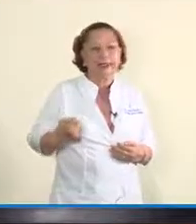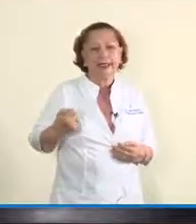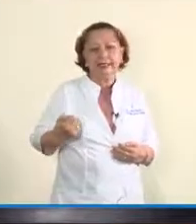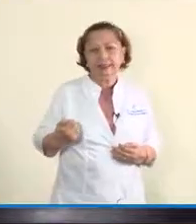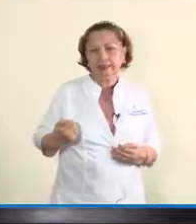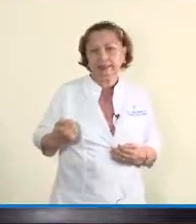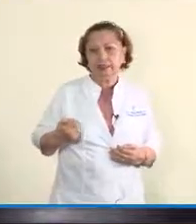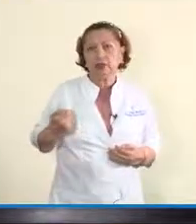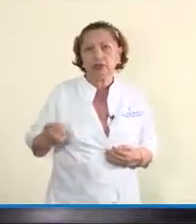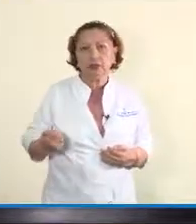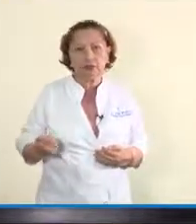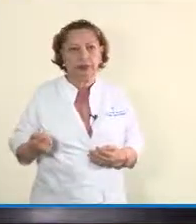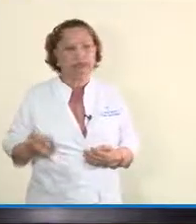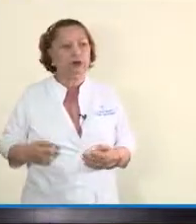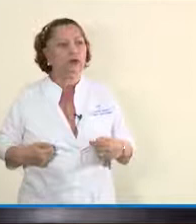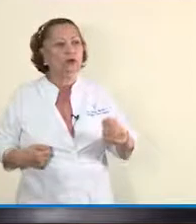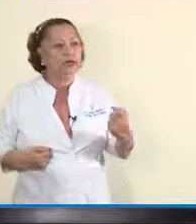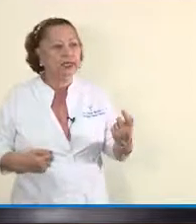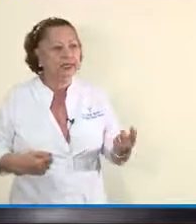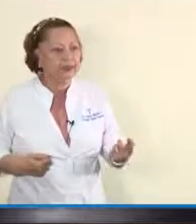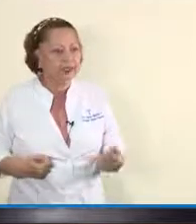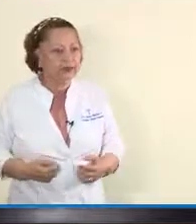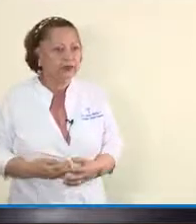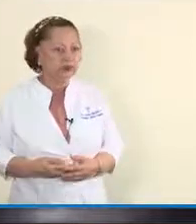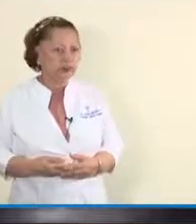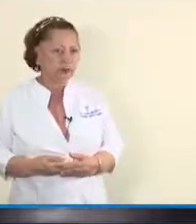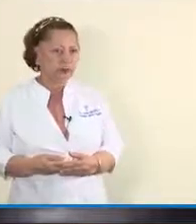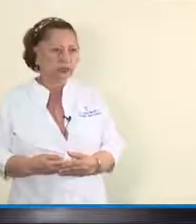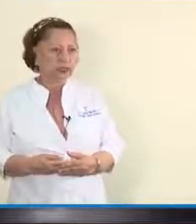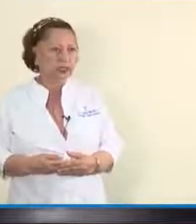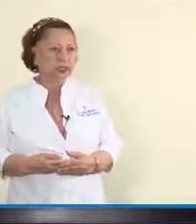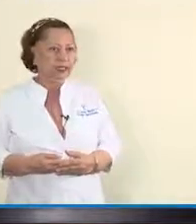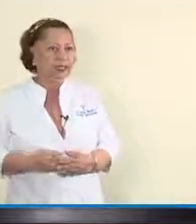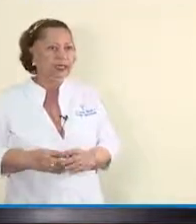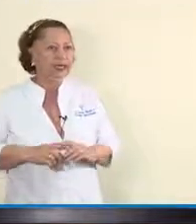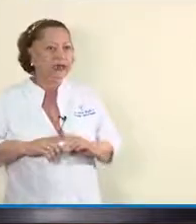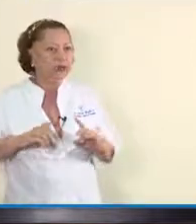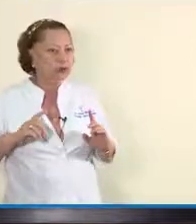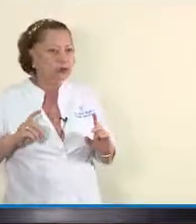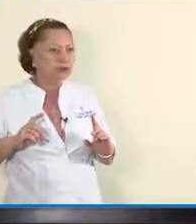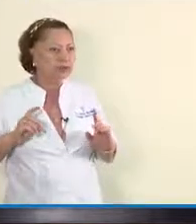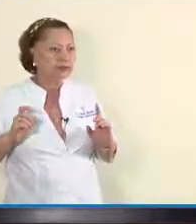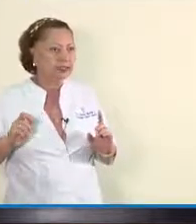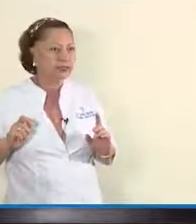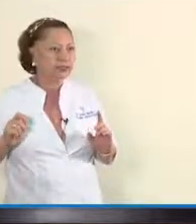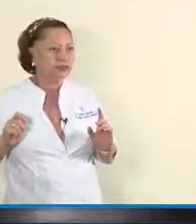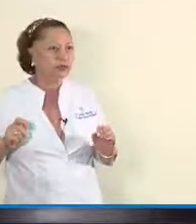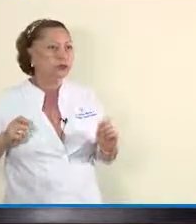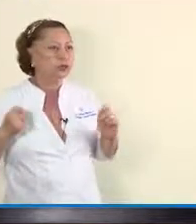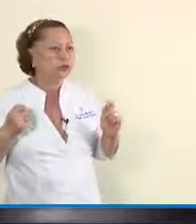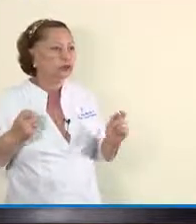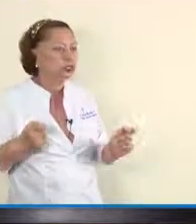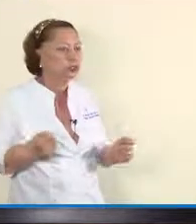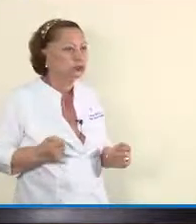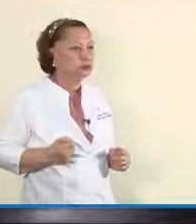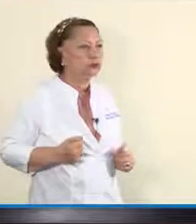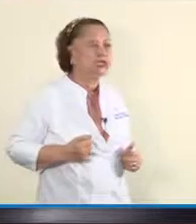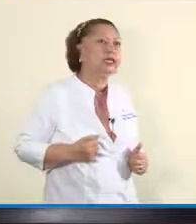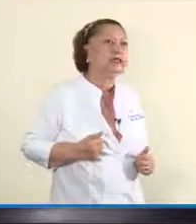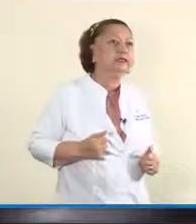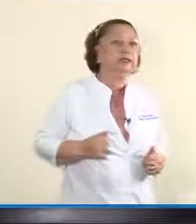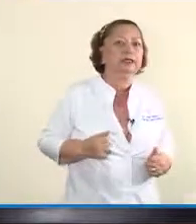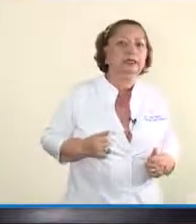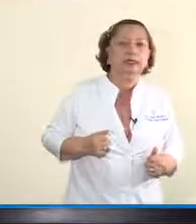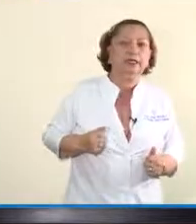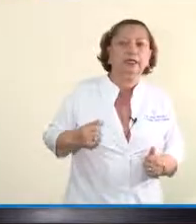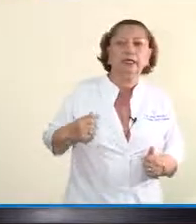la realidad que nos rodea o en la que vivimos. Es la no aceptación